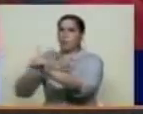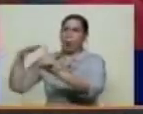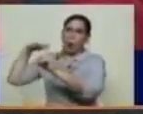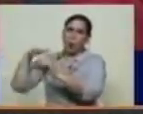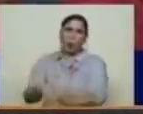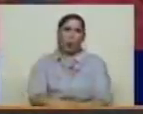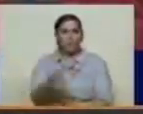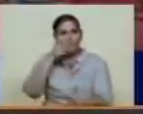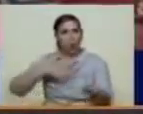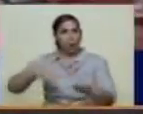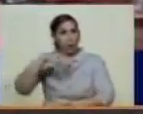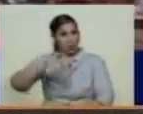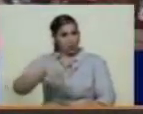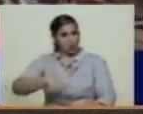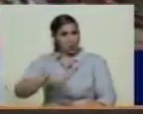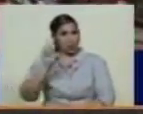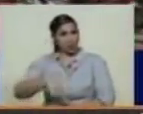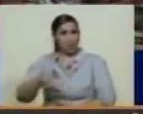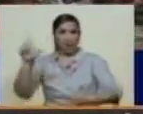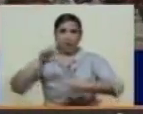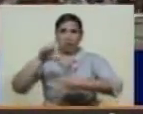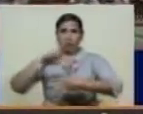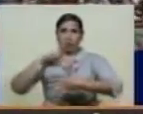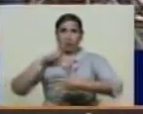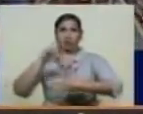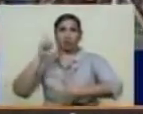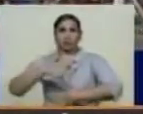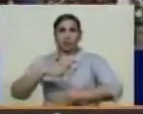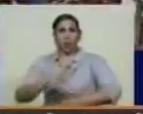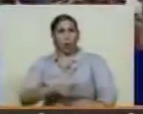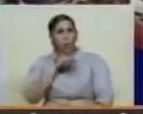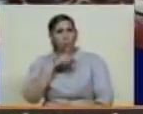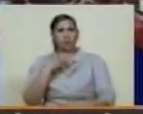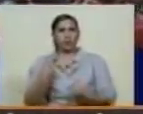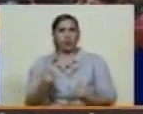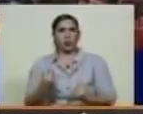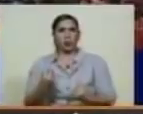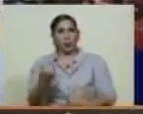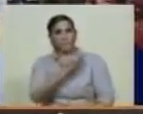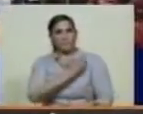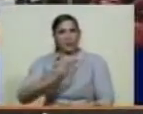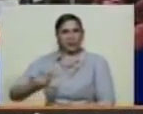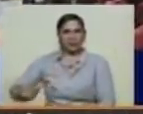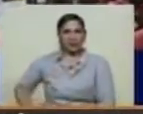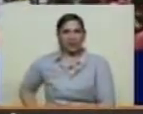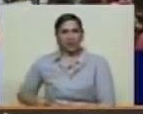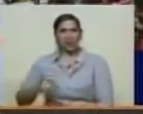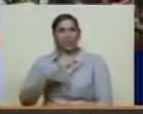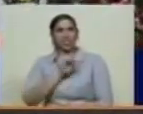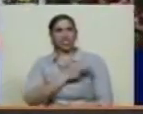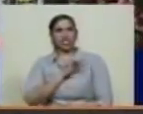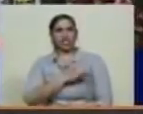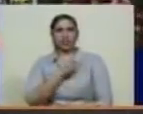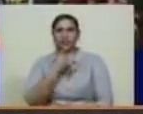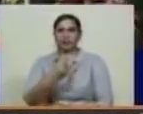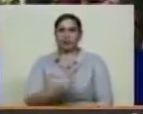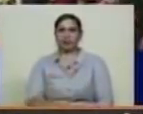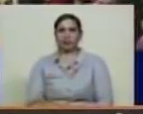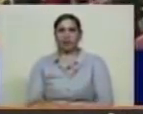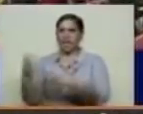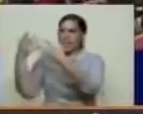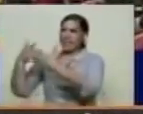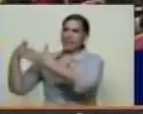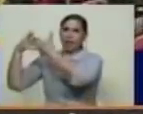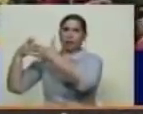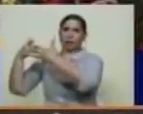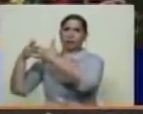América. La vergüenza que nos causa que el presidente de Chile, Piñera, después que Estados Unidos colaboró